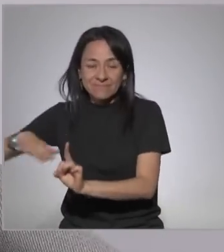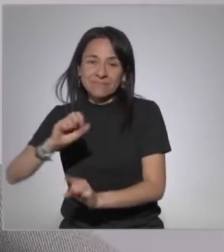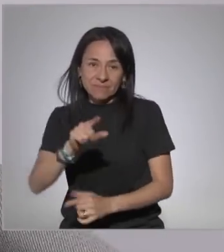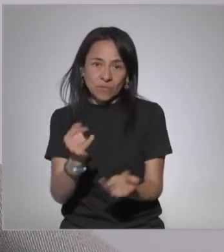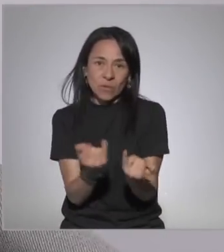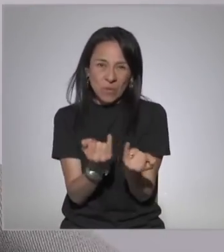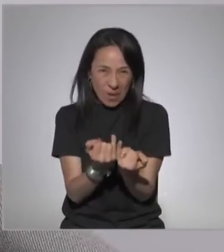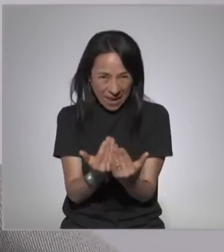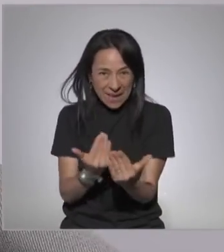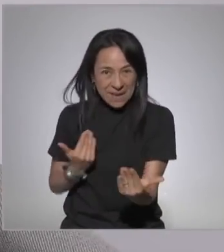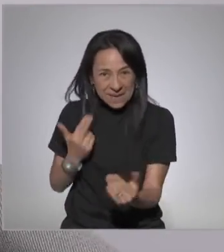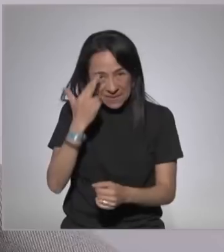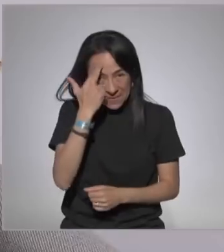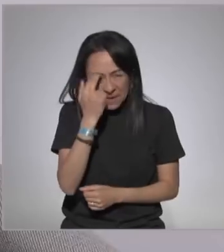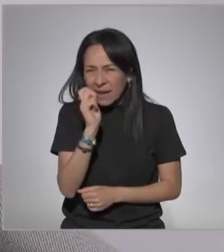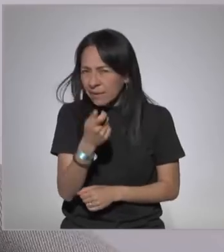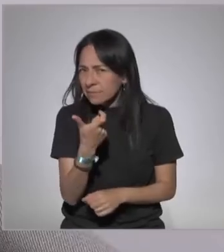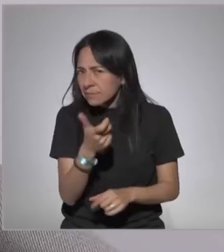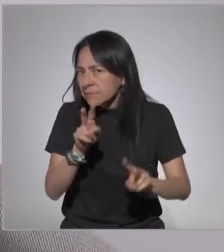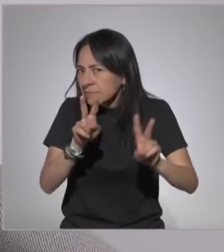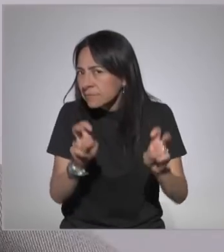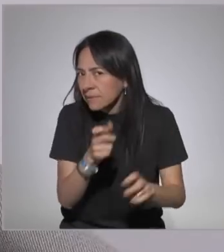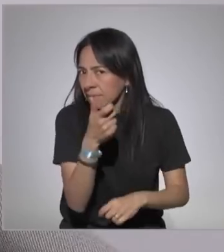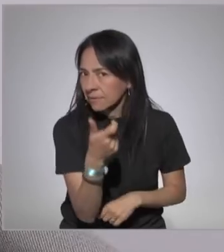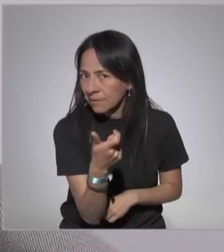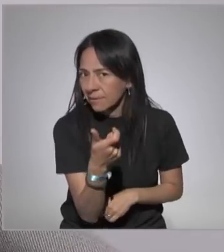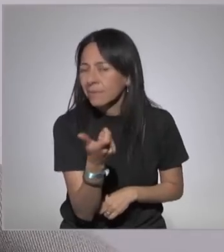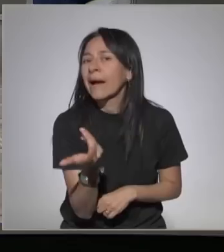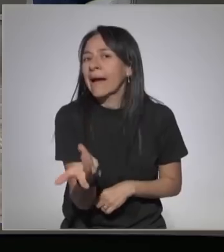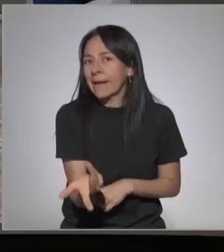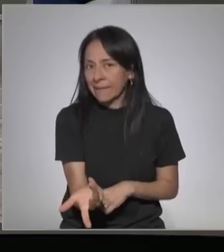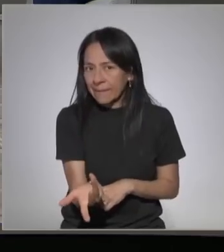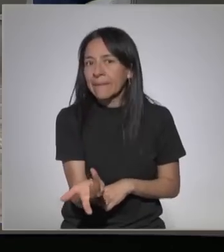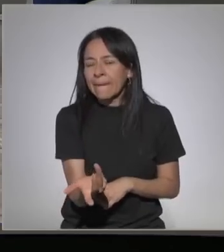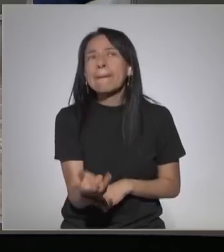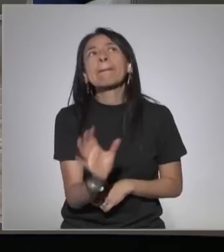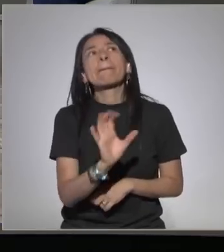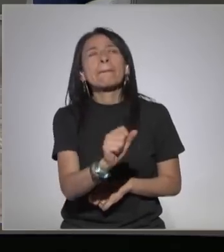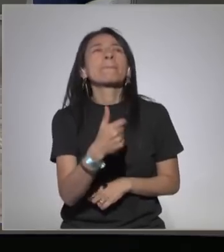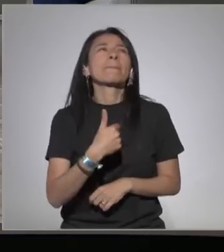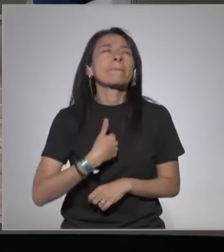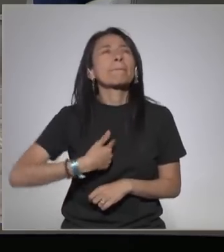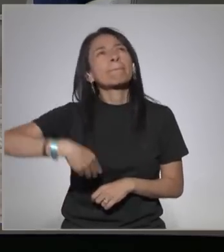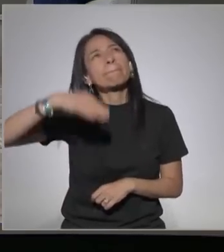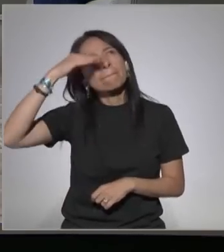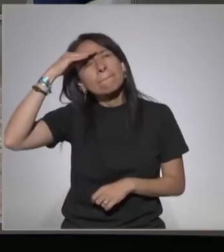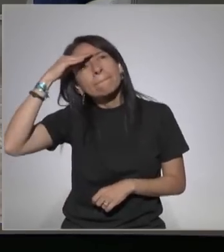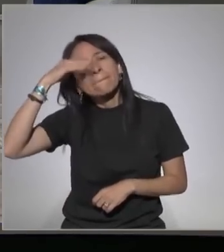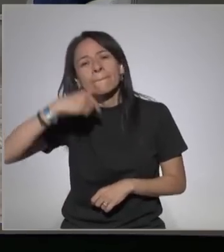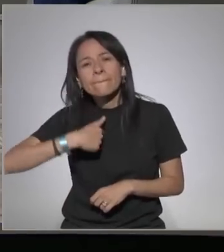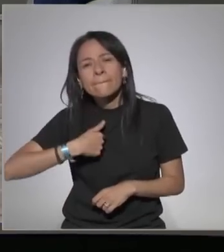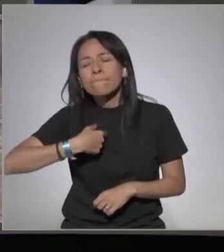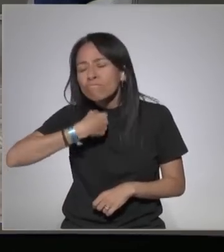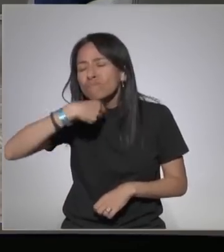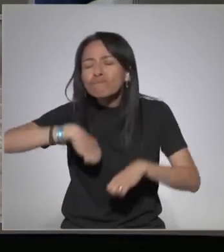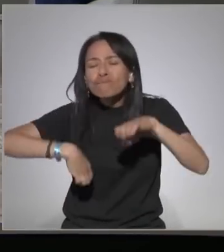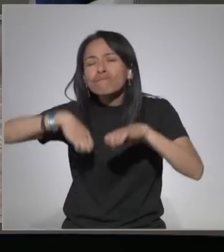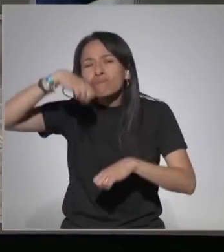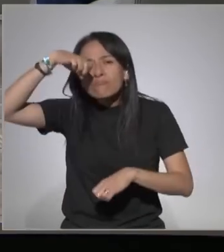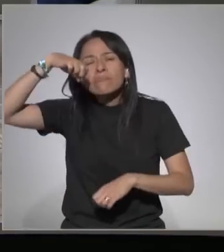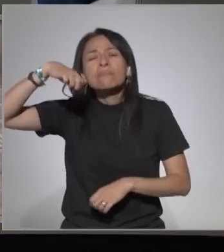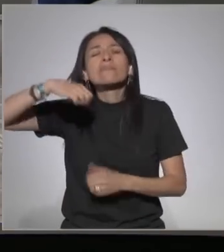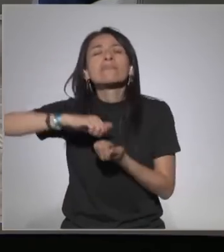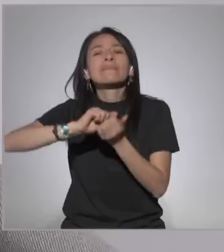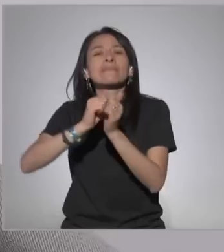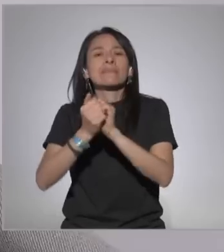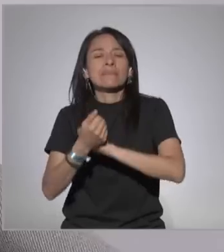del dinero, porque esto de que yo voy a envejecer y a lo mejor sola o acompañada y